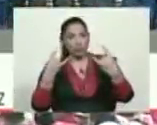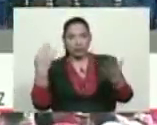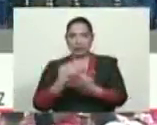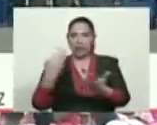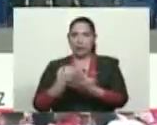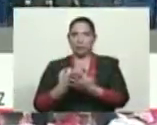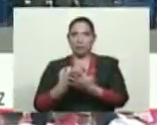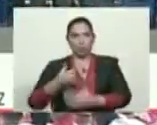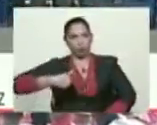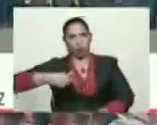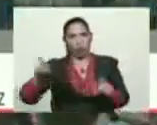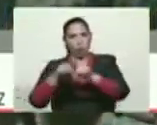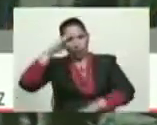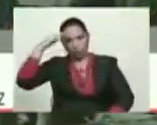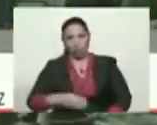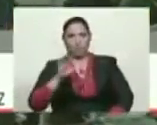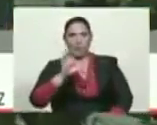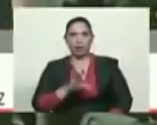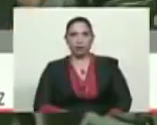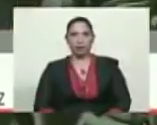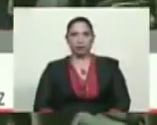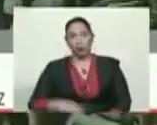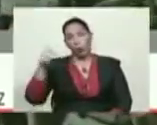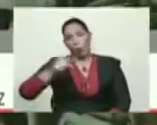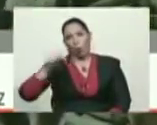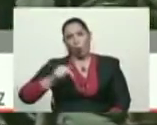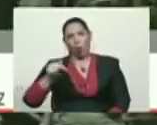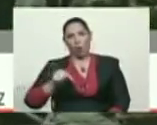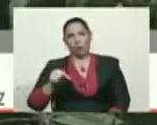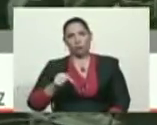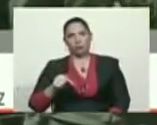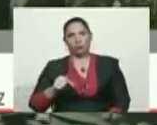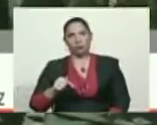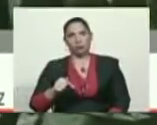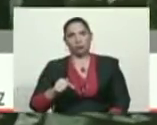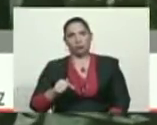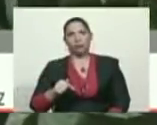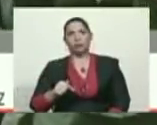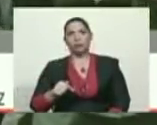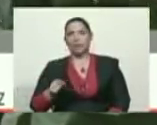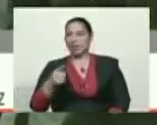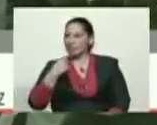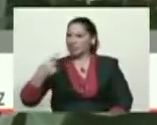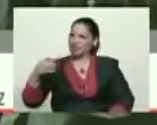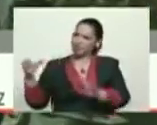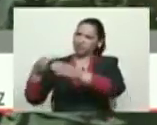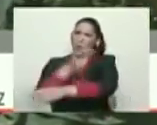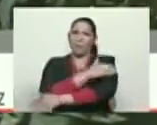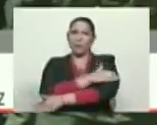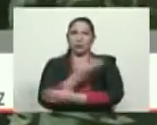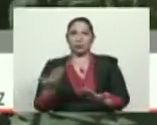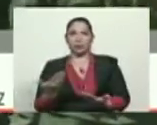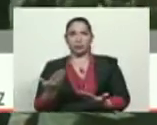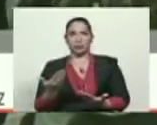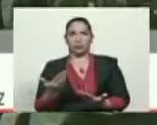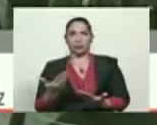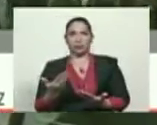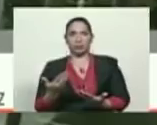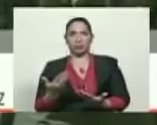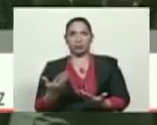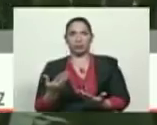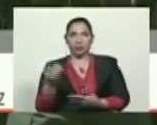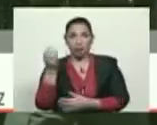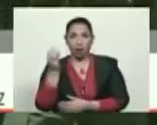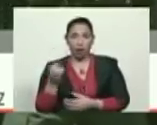como soldado de esta patria. Hoy clama la derecha porque surjan de